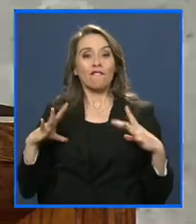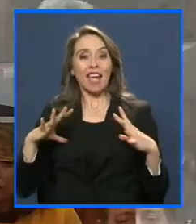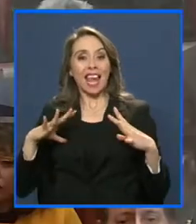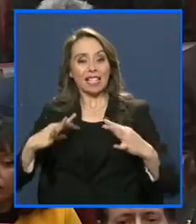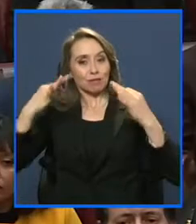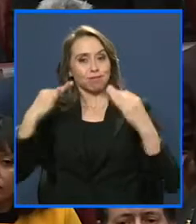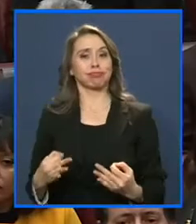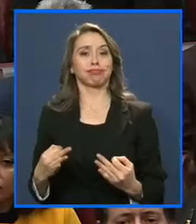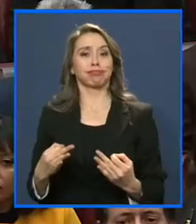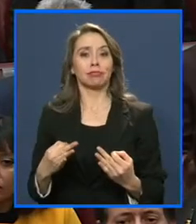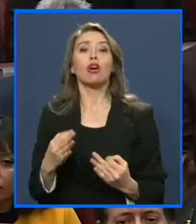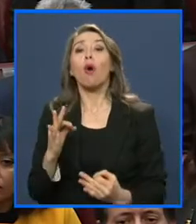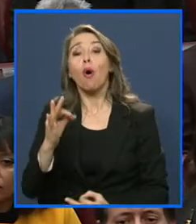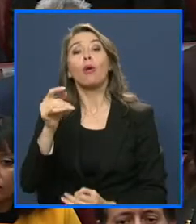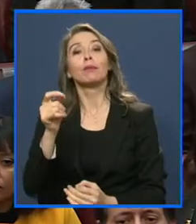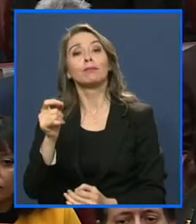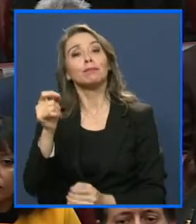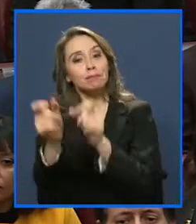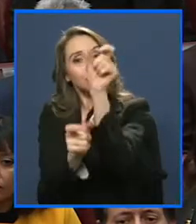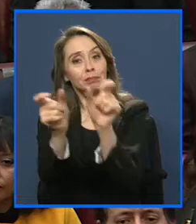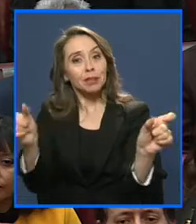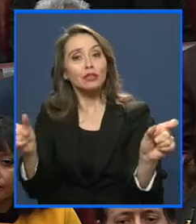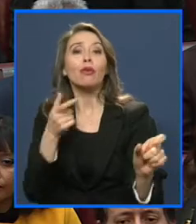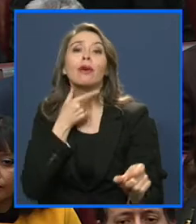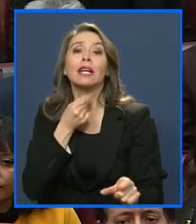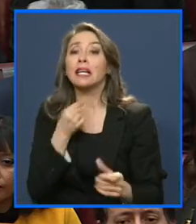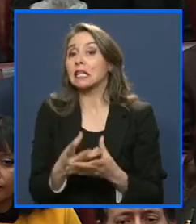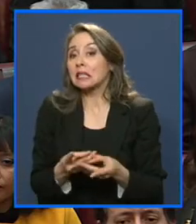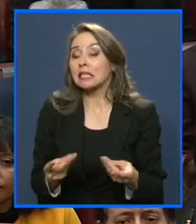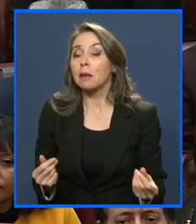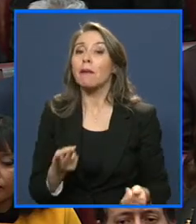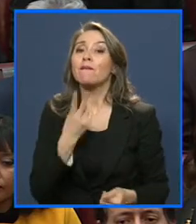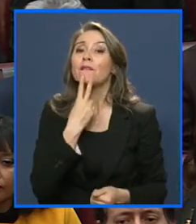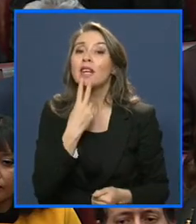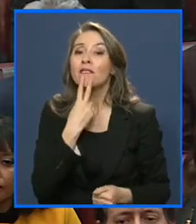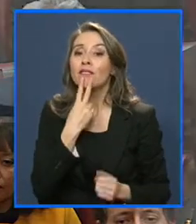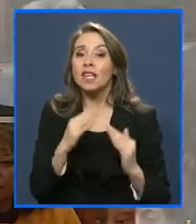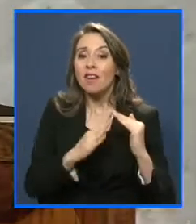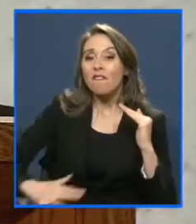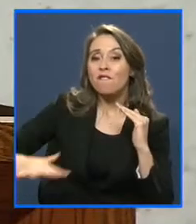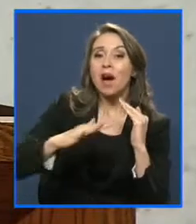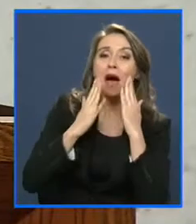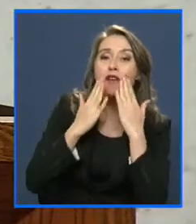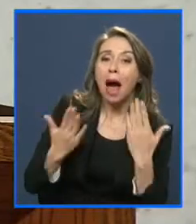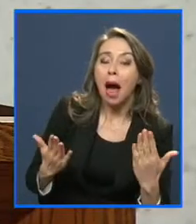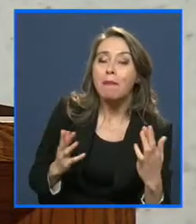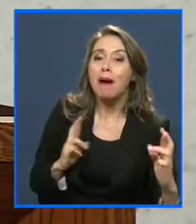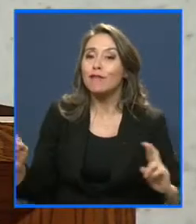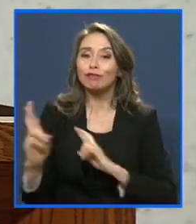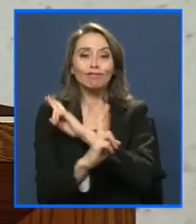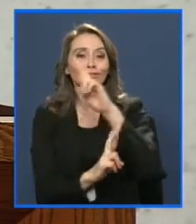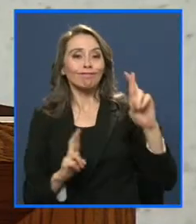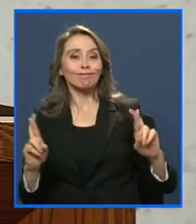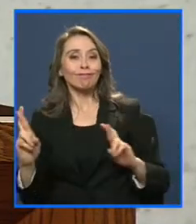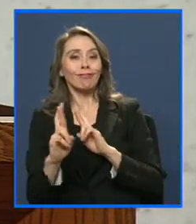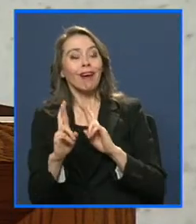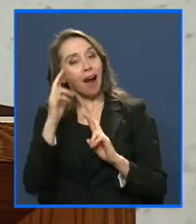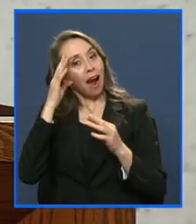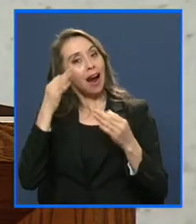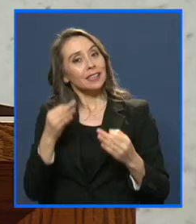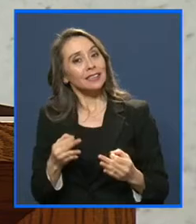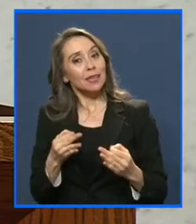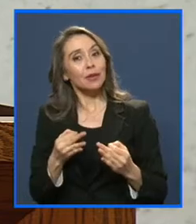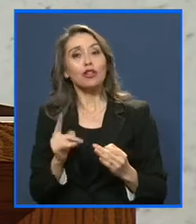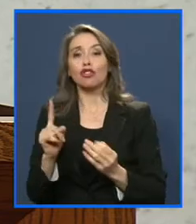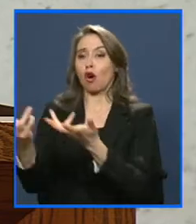grandes o aquellos que quieren simplemente vivir en un barrio mable cuya convivencia al menos tenga certezas mínimas